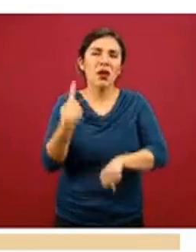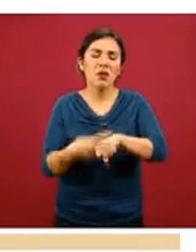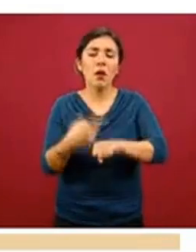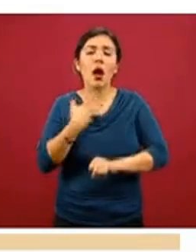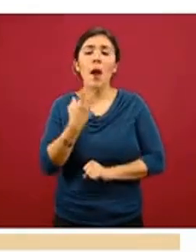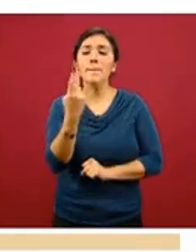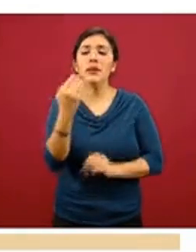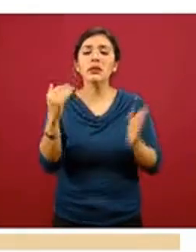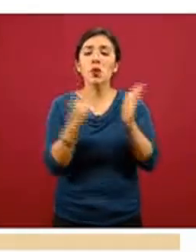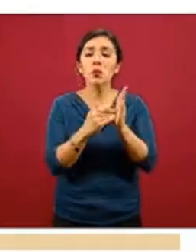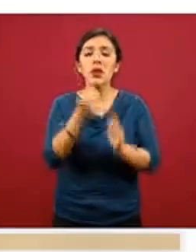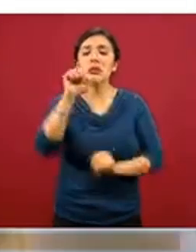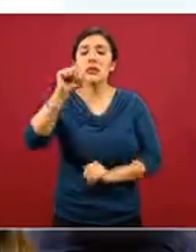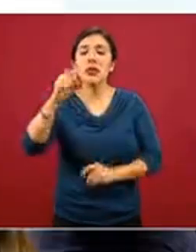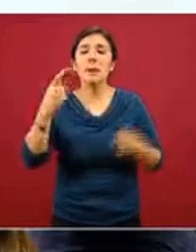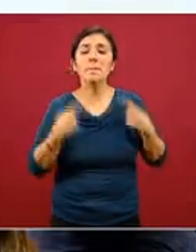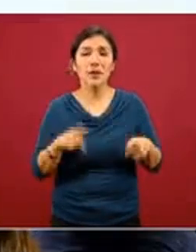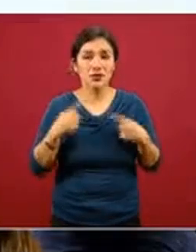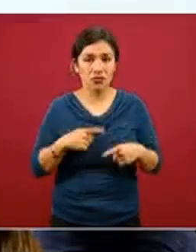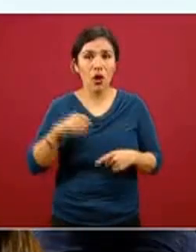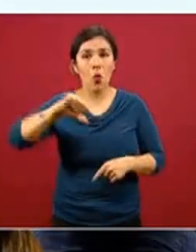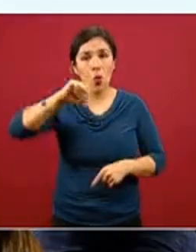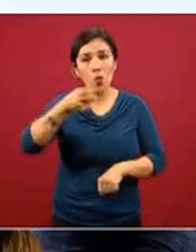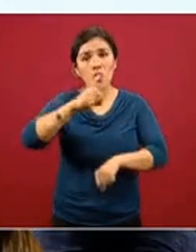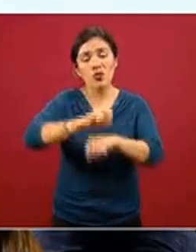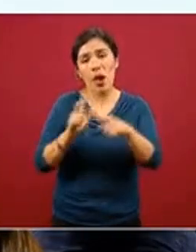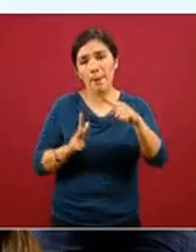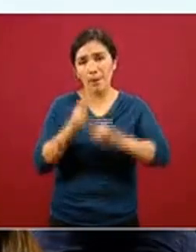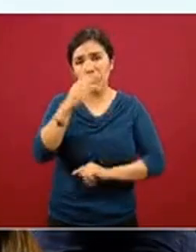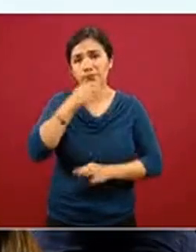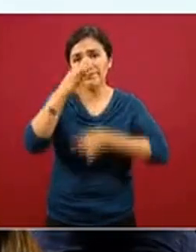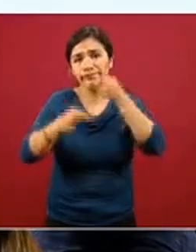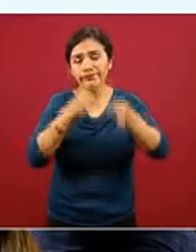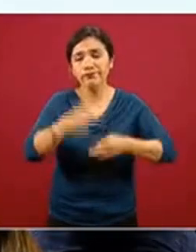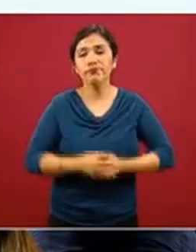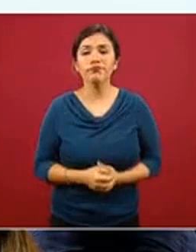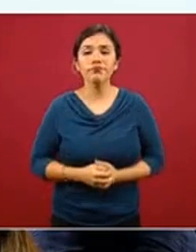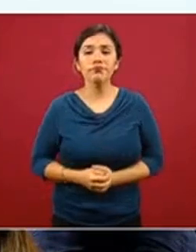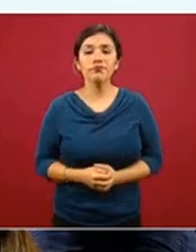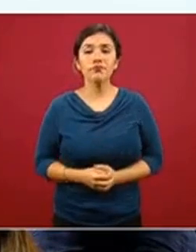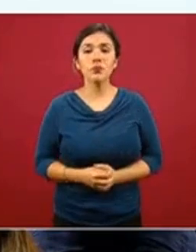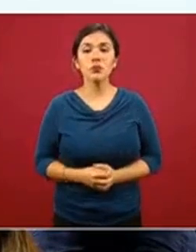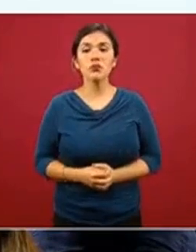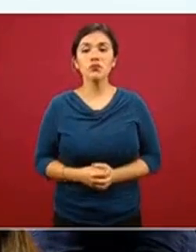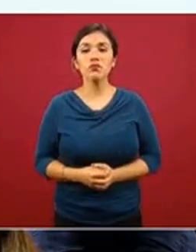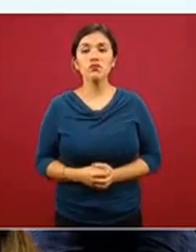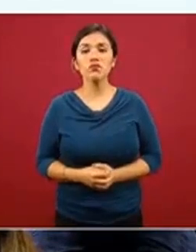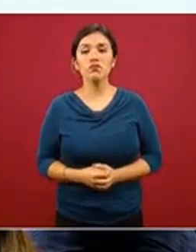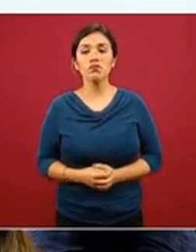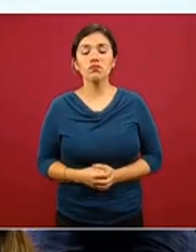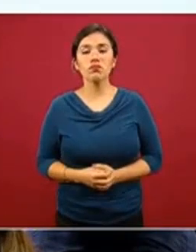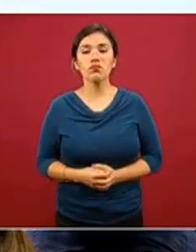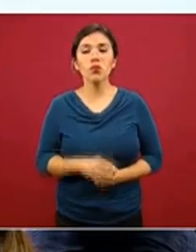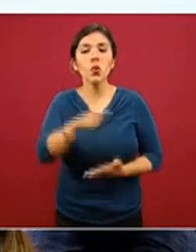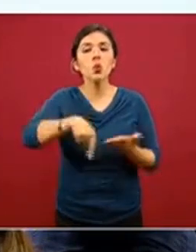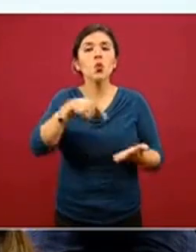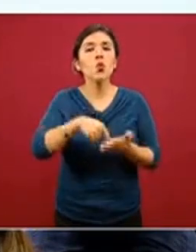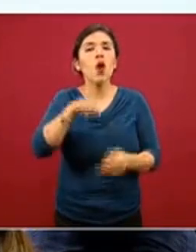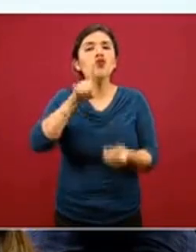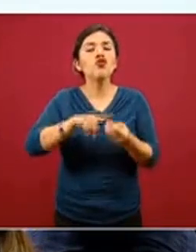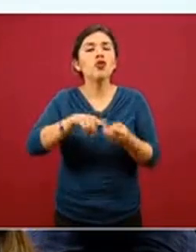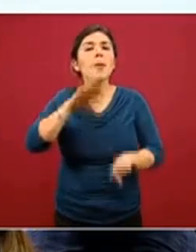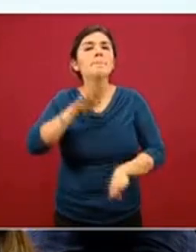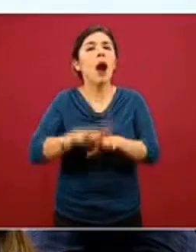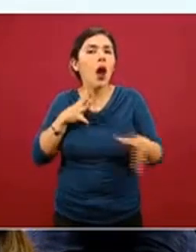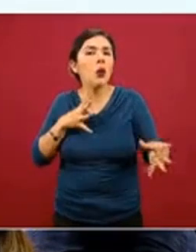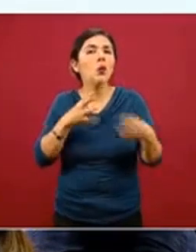son 25.060 también al corte del día de hoy. Veamos la siguiente diapositiva, la distribución de la carga